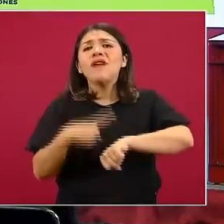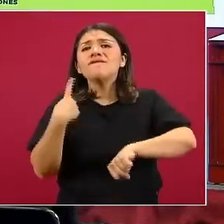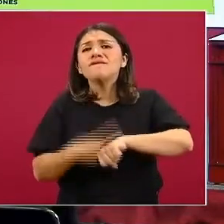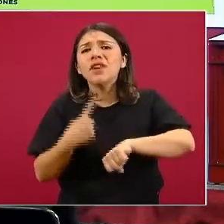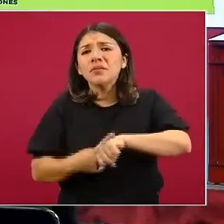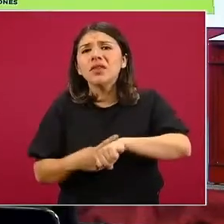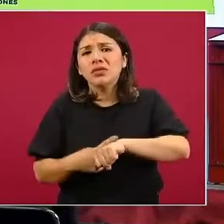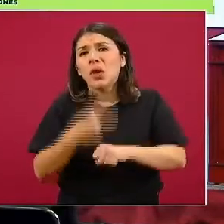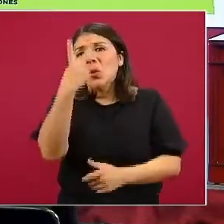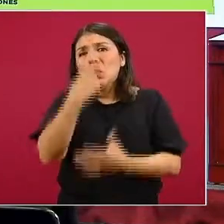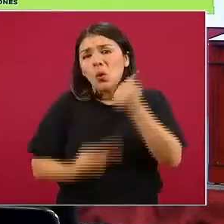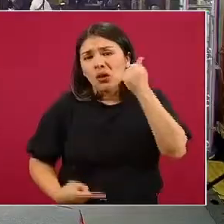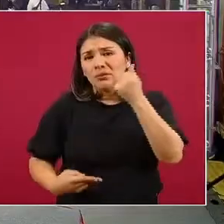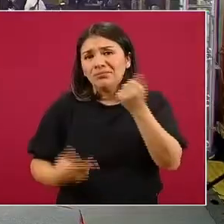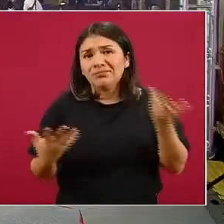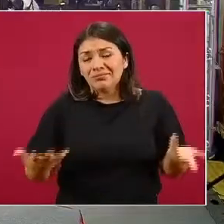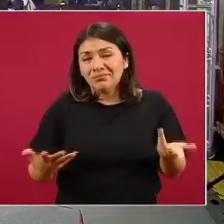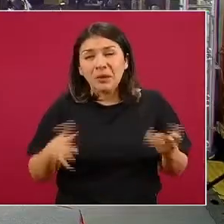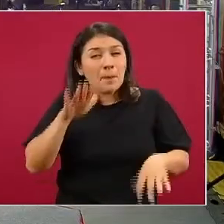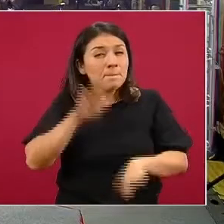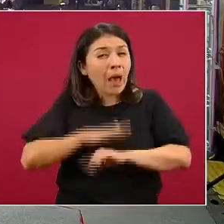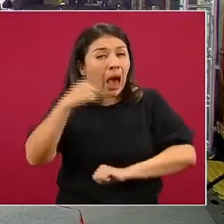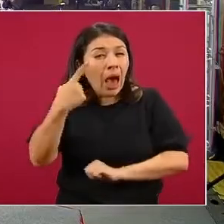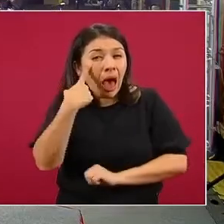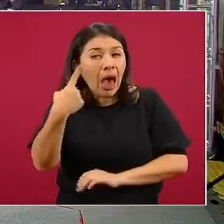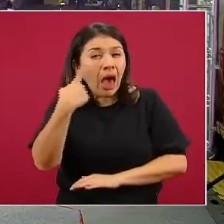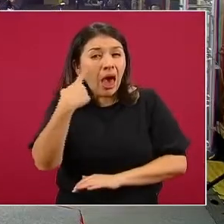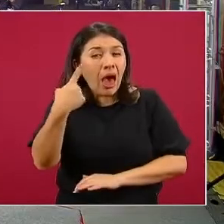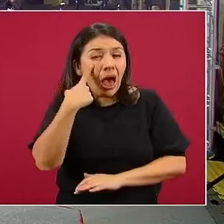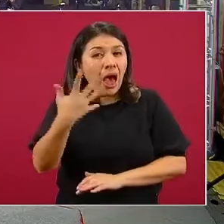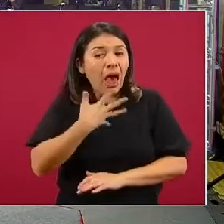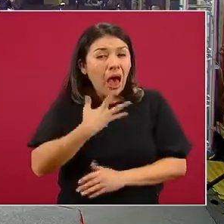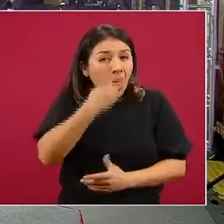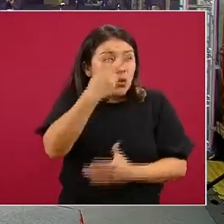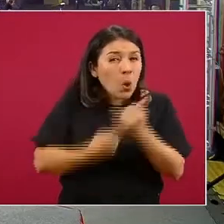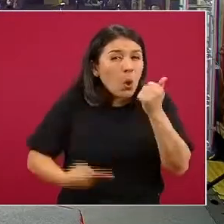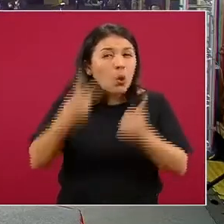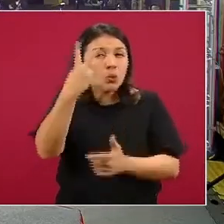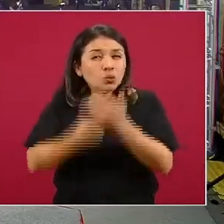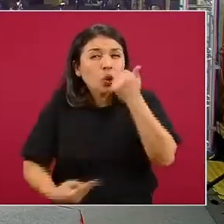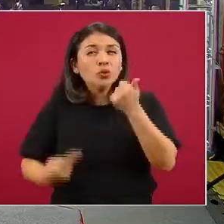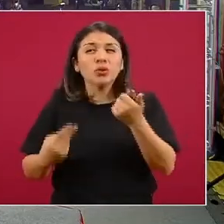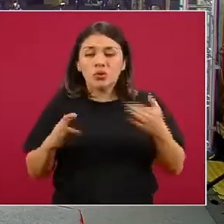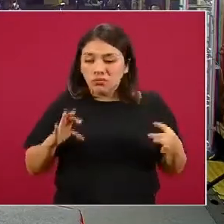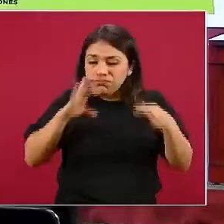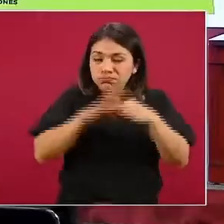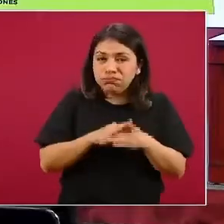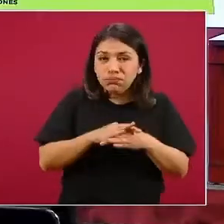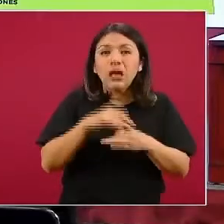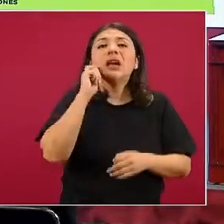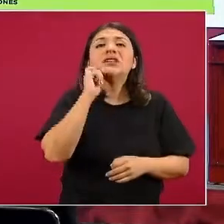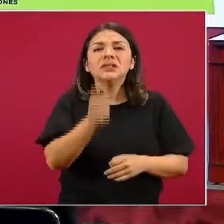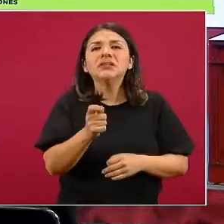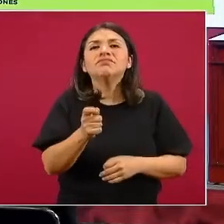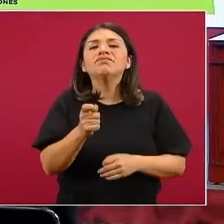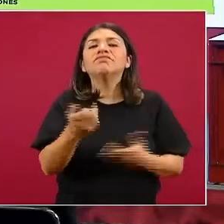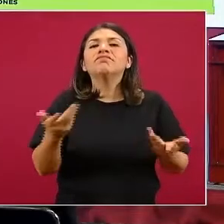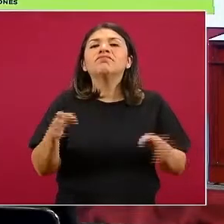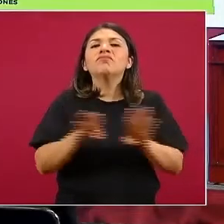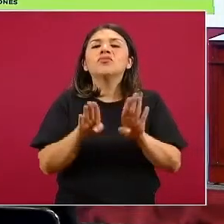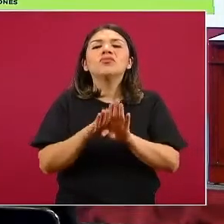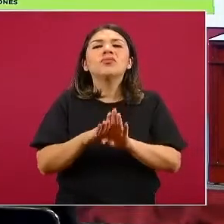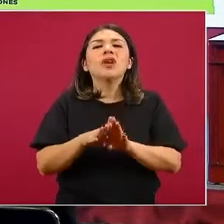patología dual. Y de las que más hay dualidad o que más hay presencia es de